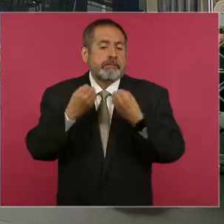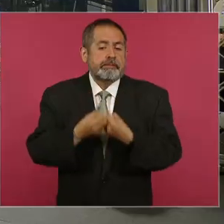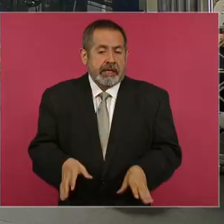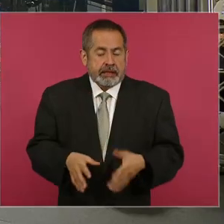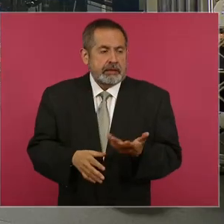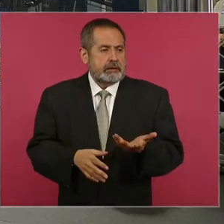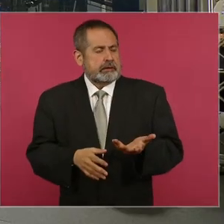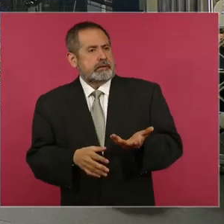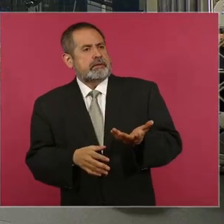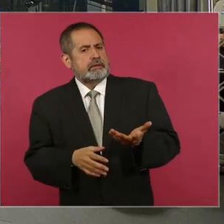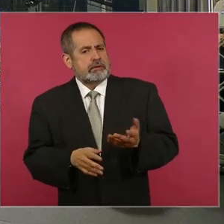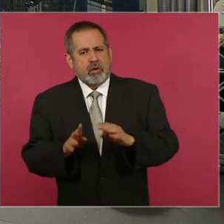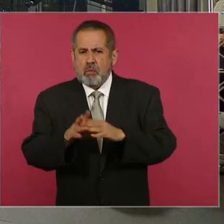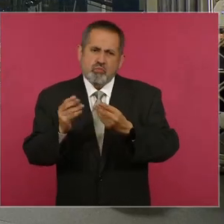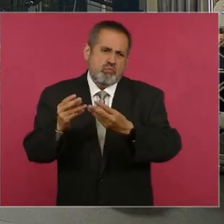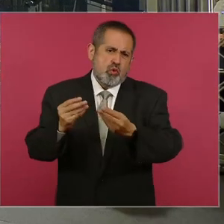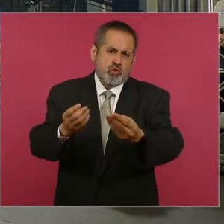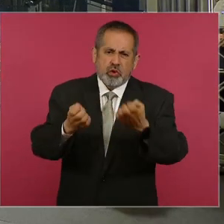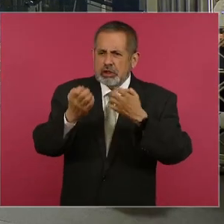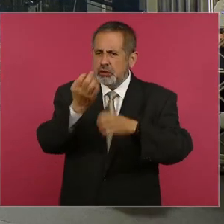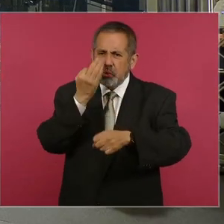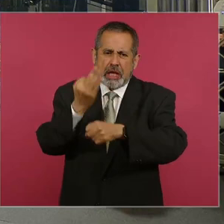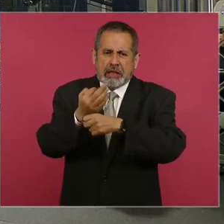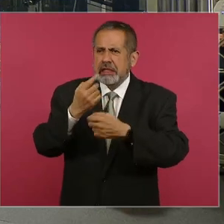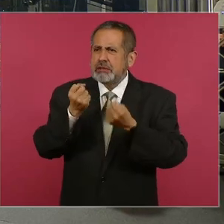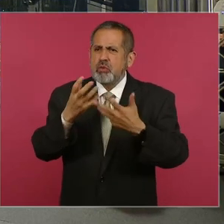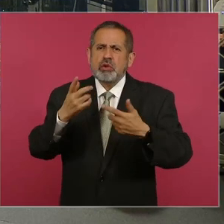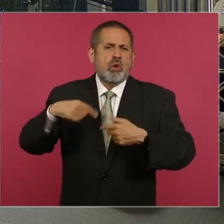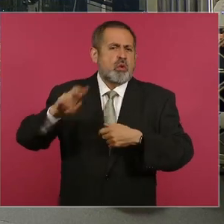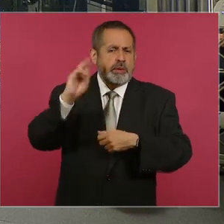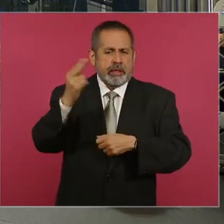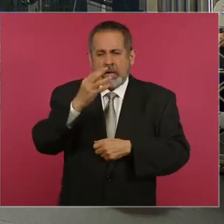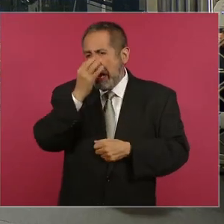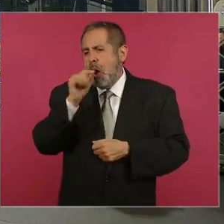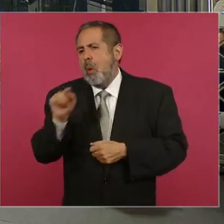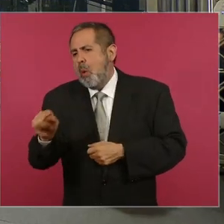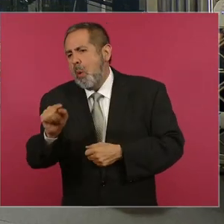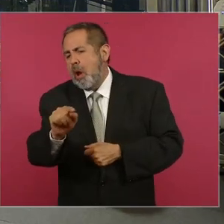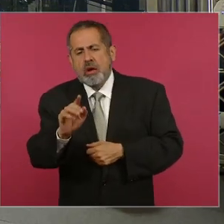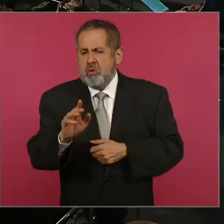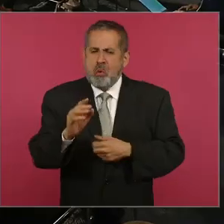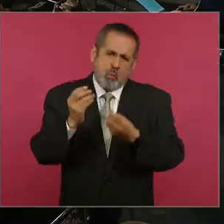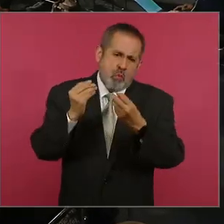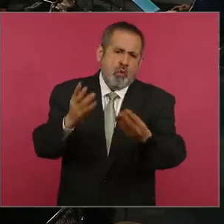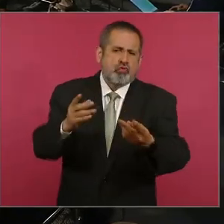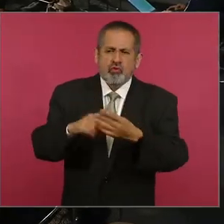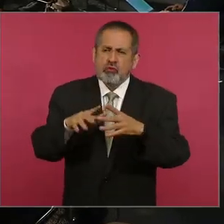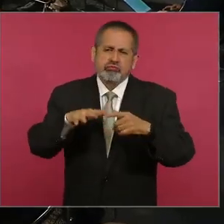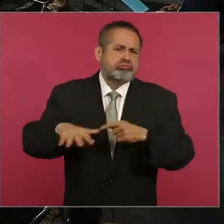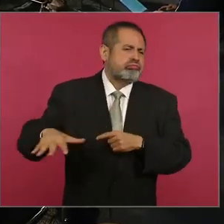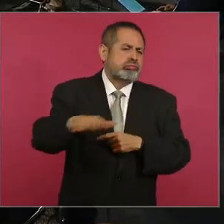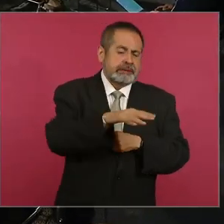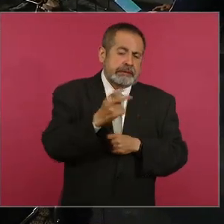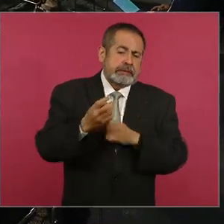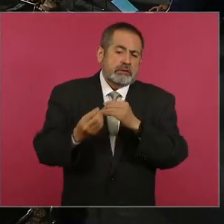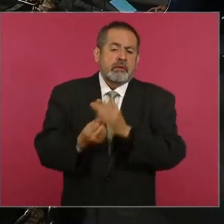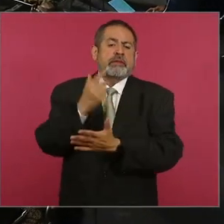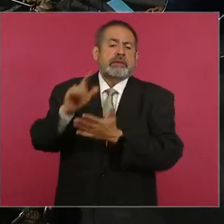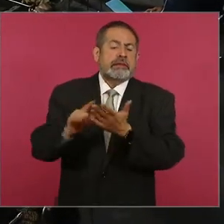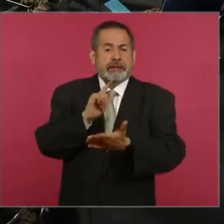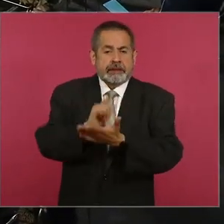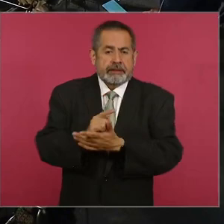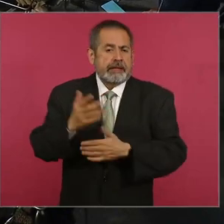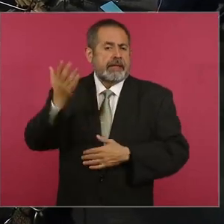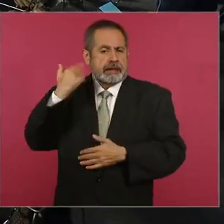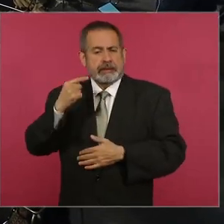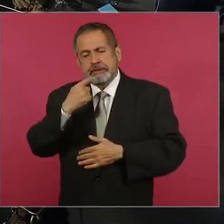prácticamente. Y se habla de muchos estudiantes de muchas universidades, no son casos particulares, son de en general por la nueva ley. Ya se lo hemos